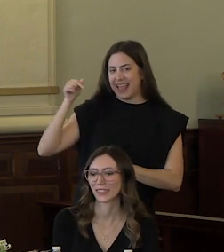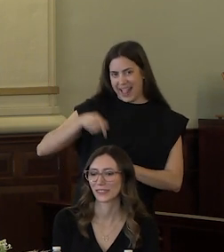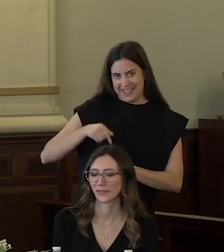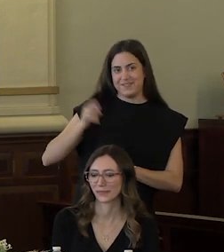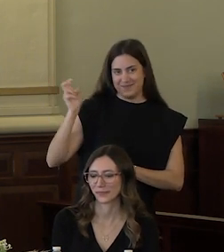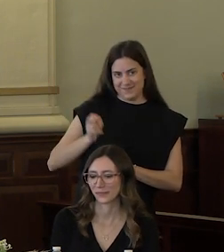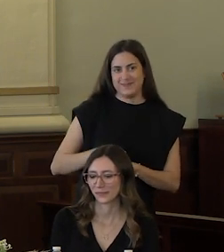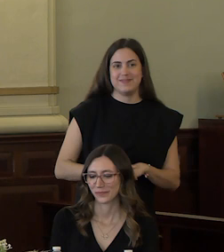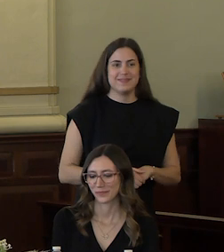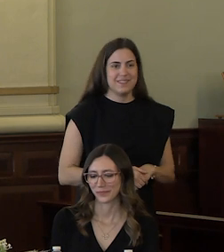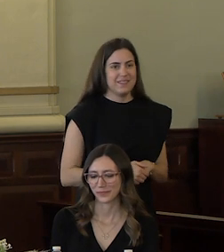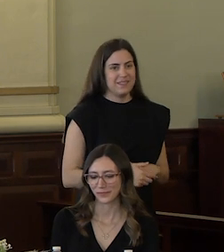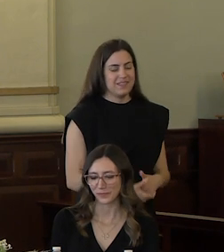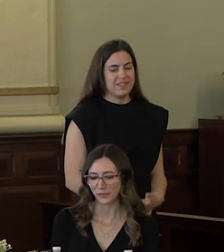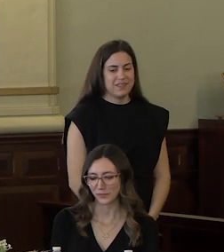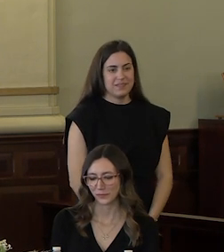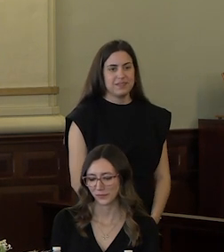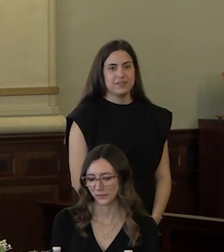Josefina.